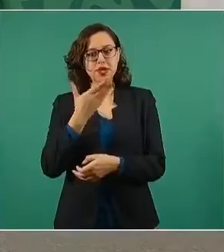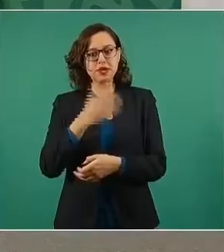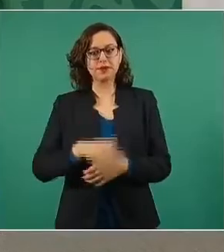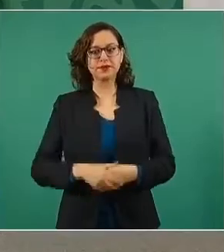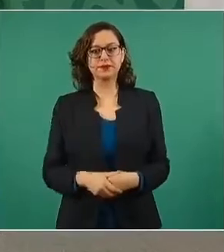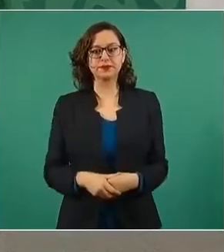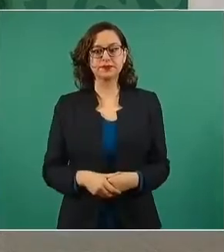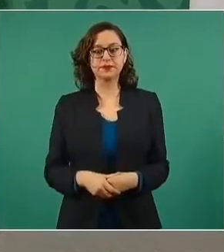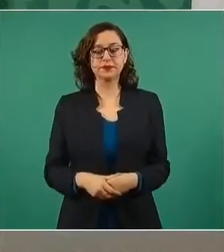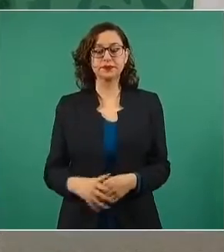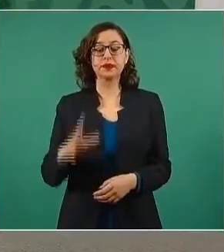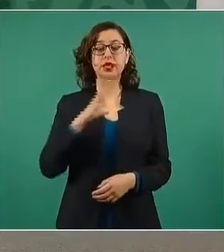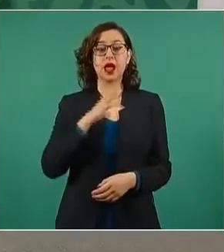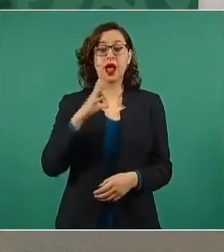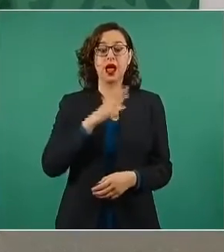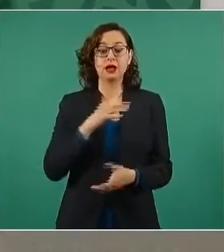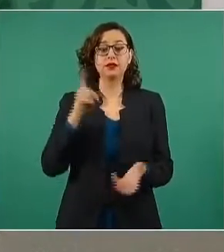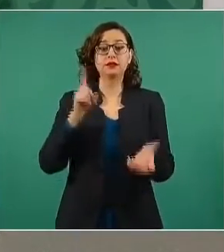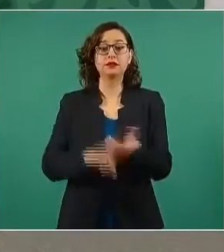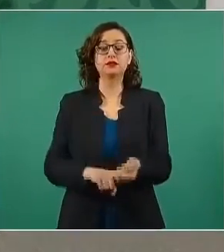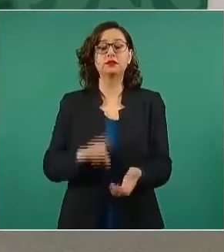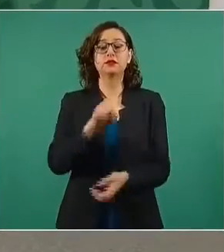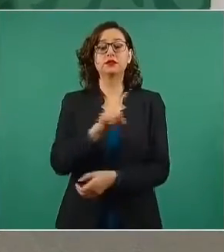con 100,000 elementos,